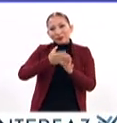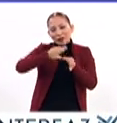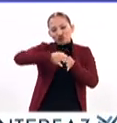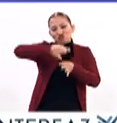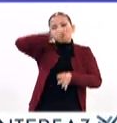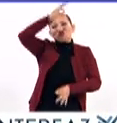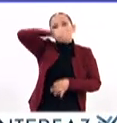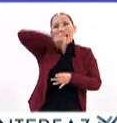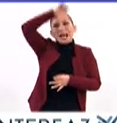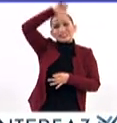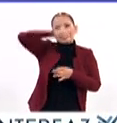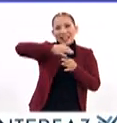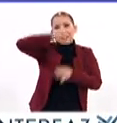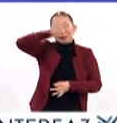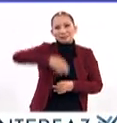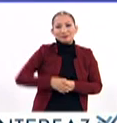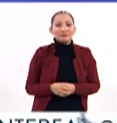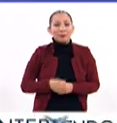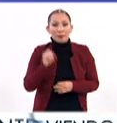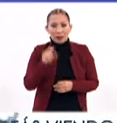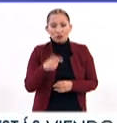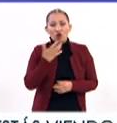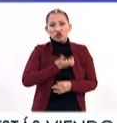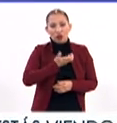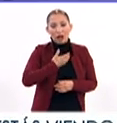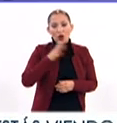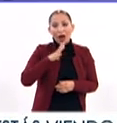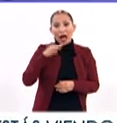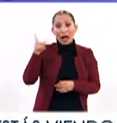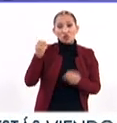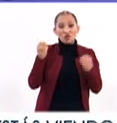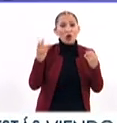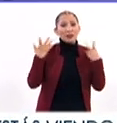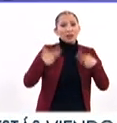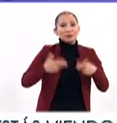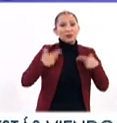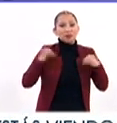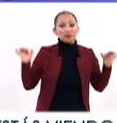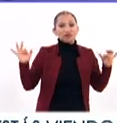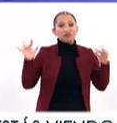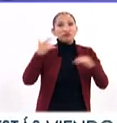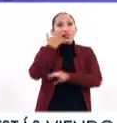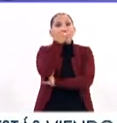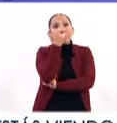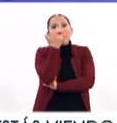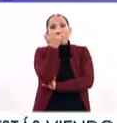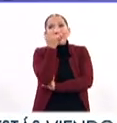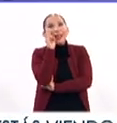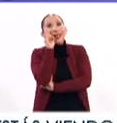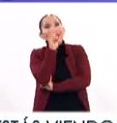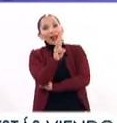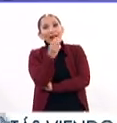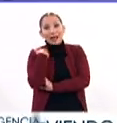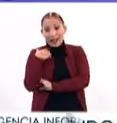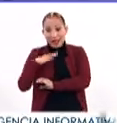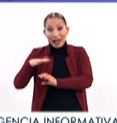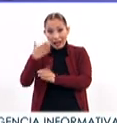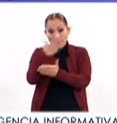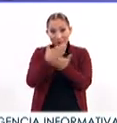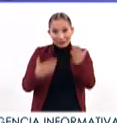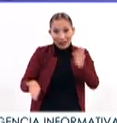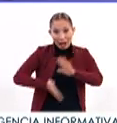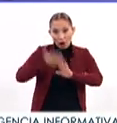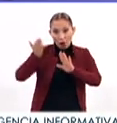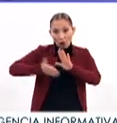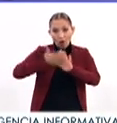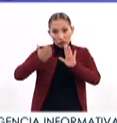estos grandes monumentos? Pues en el mismo Zócalo, por ejemplo, fue la cantidad de gente que se acercaba, al grado que a la mitad de la